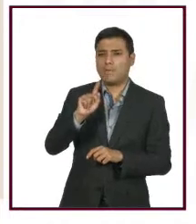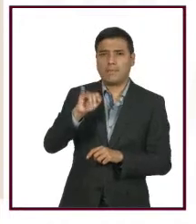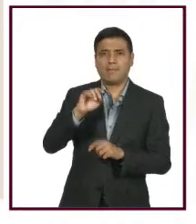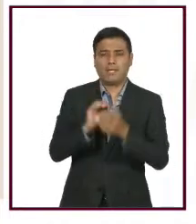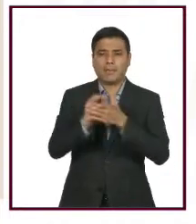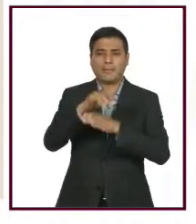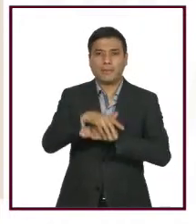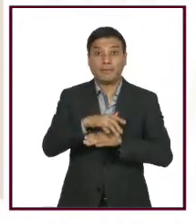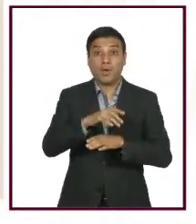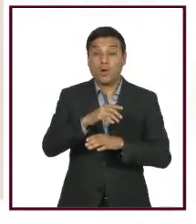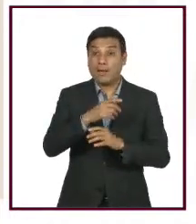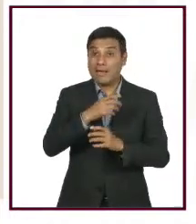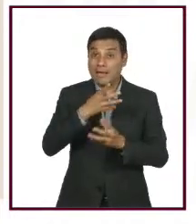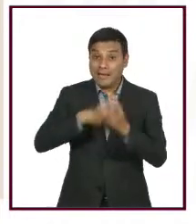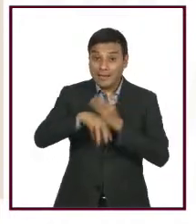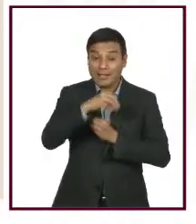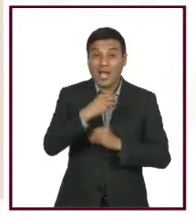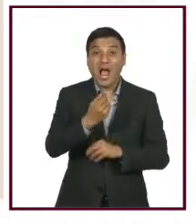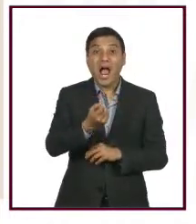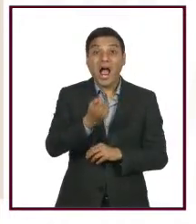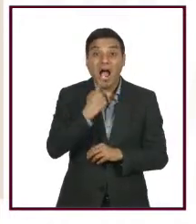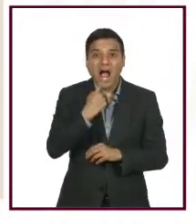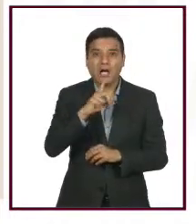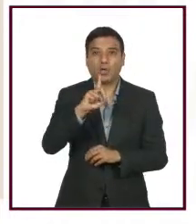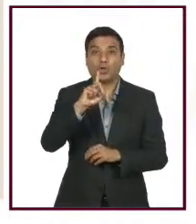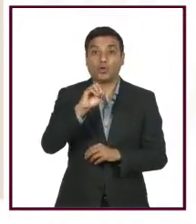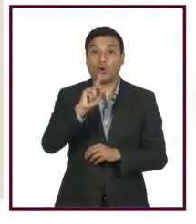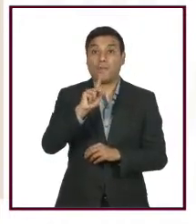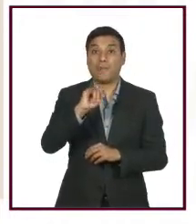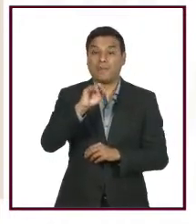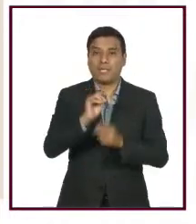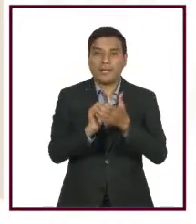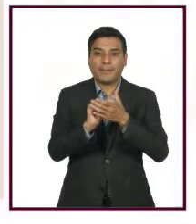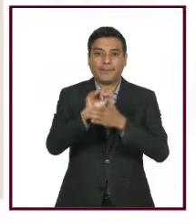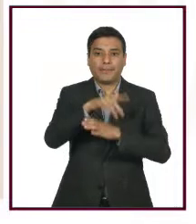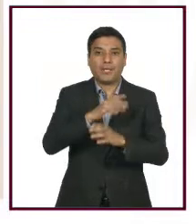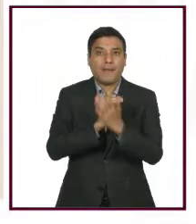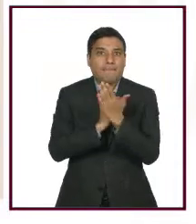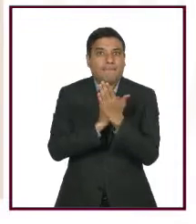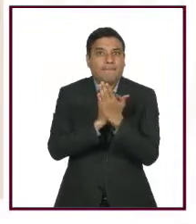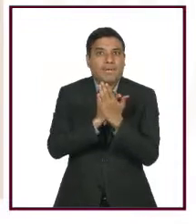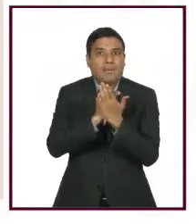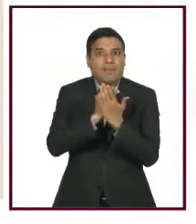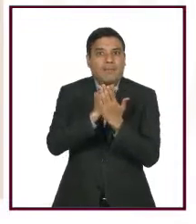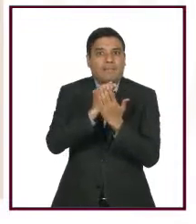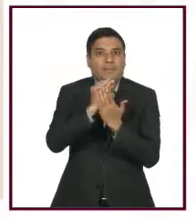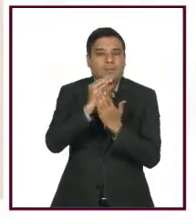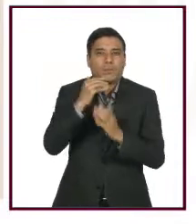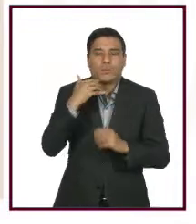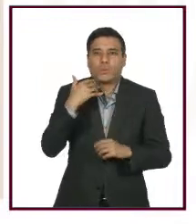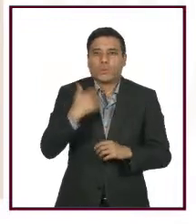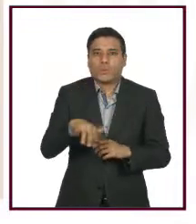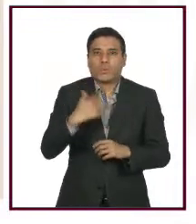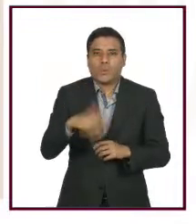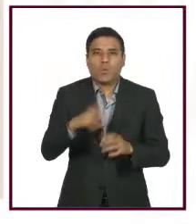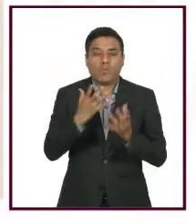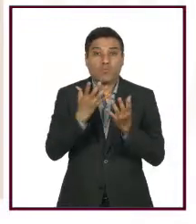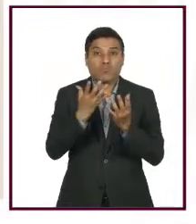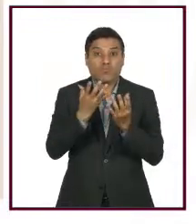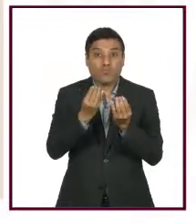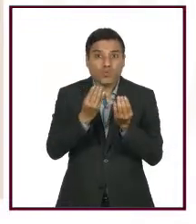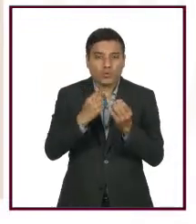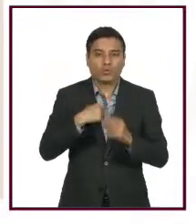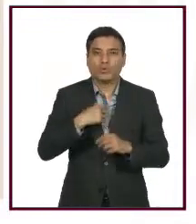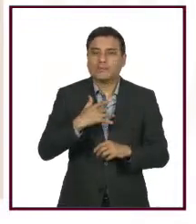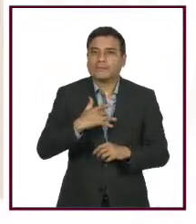Pero al consumir esta sustancia aumenta los niveles de dopamina en estas áreas y es una mayor cantidad, y esto hace que el efecto de